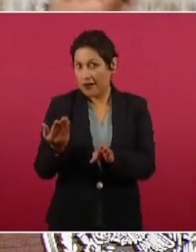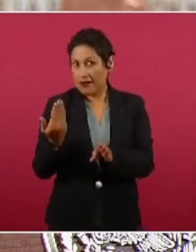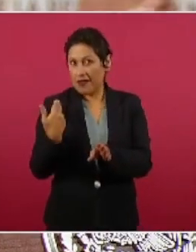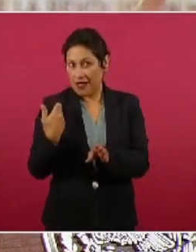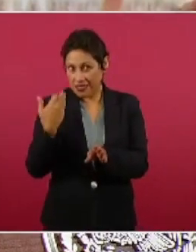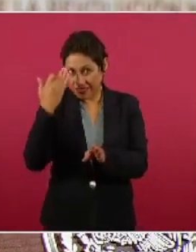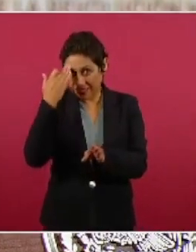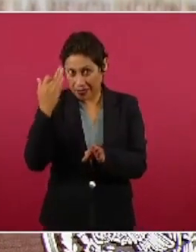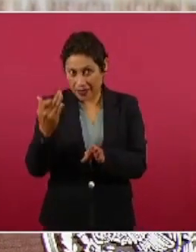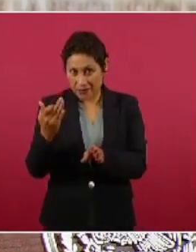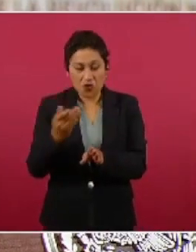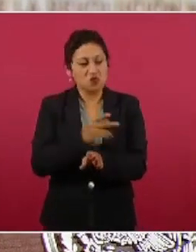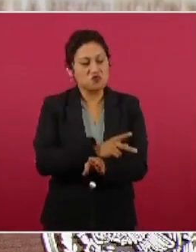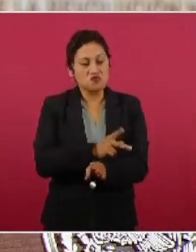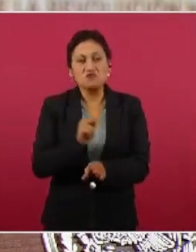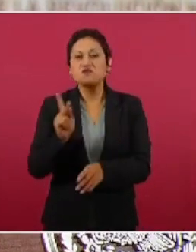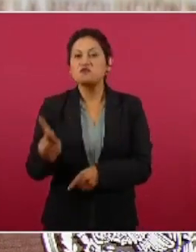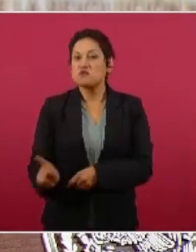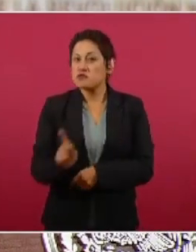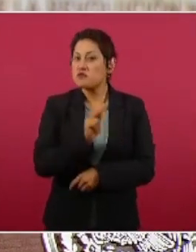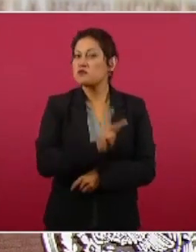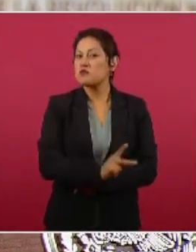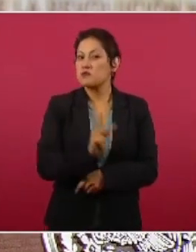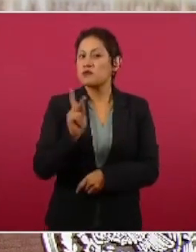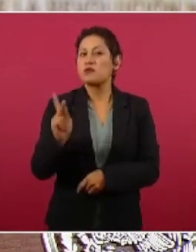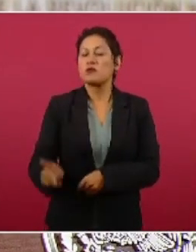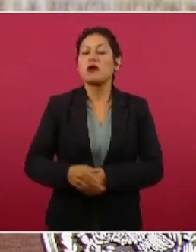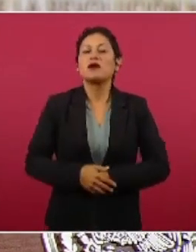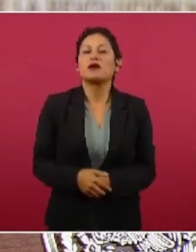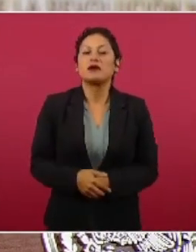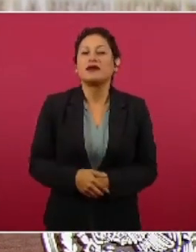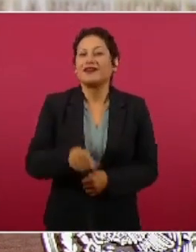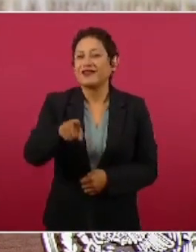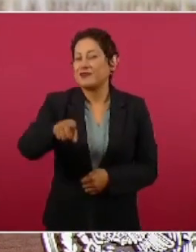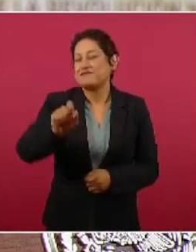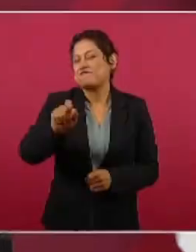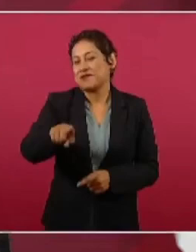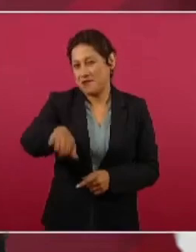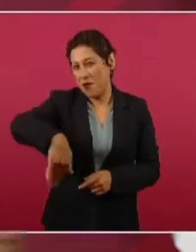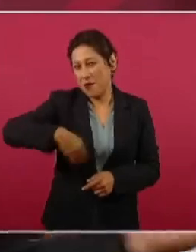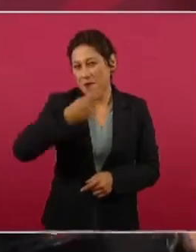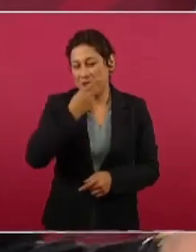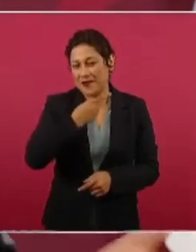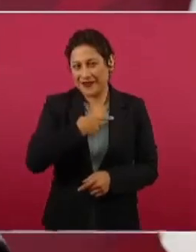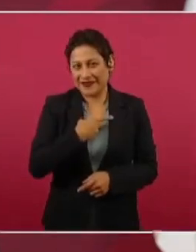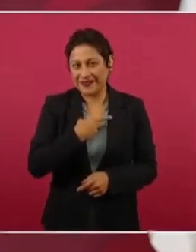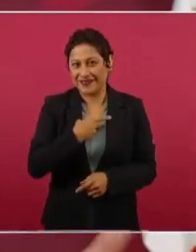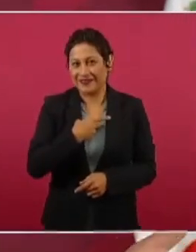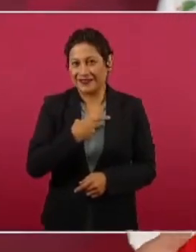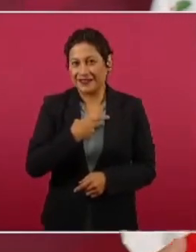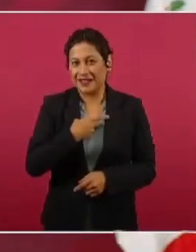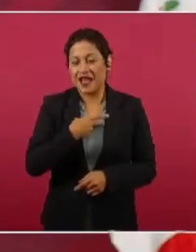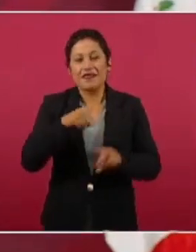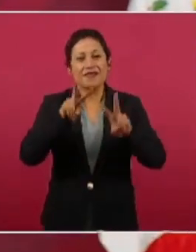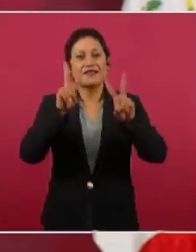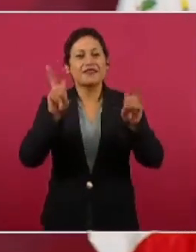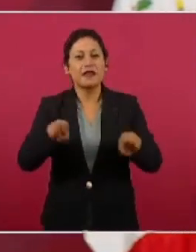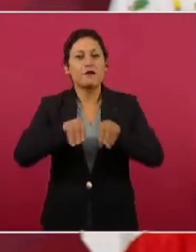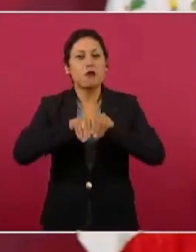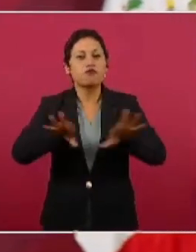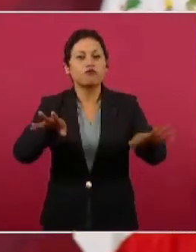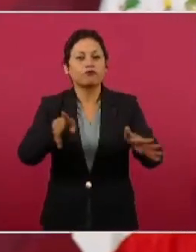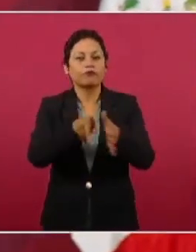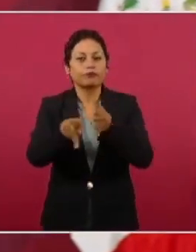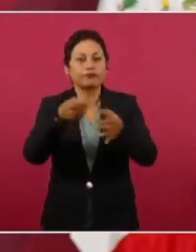Entonces, esa actitud de que estás mencionando ahora de los medios, ¿no? Que pues todos.